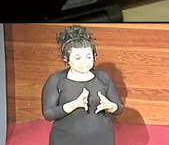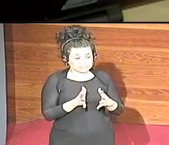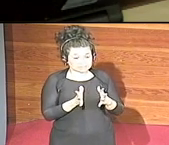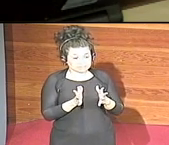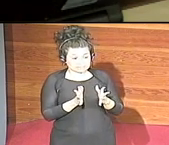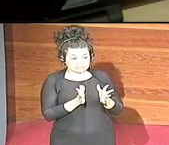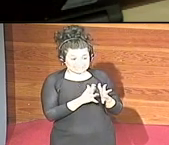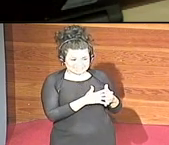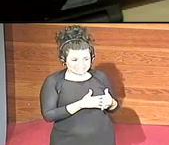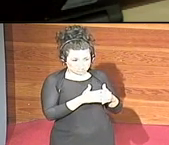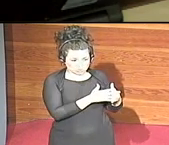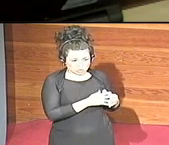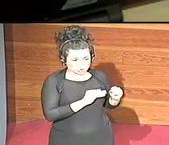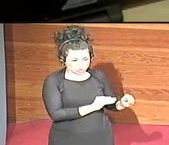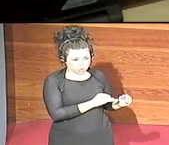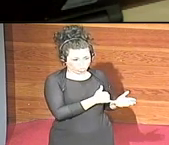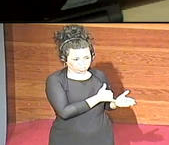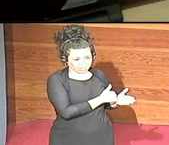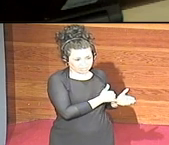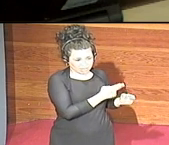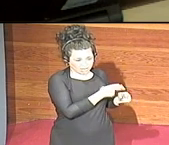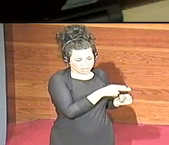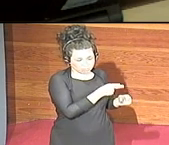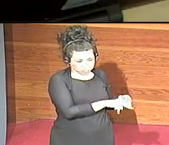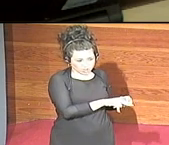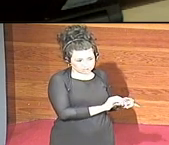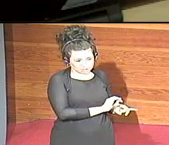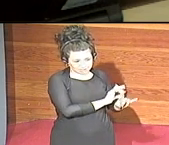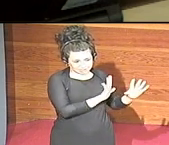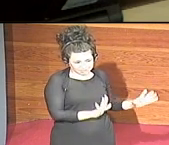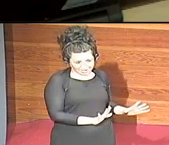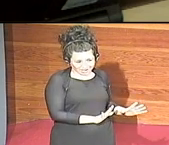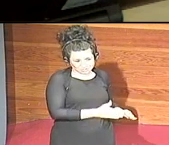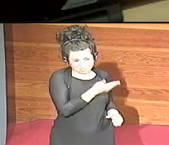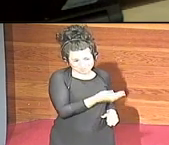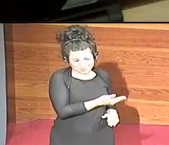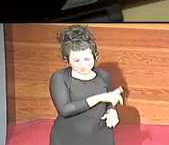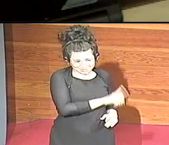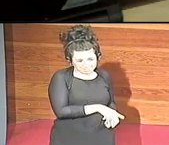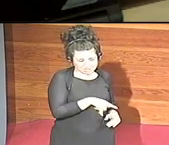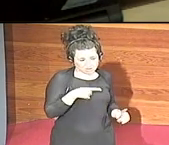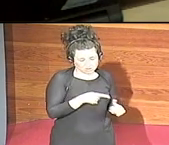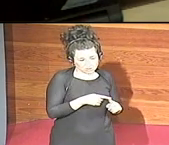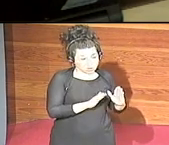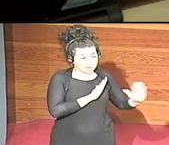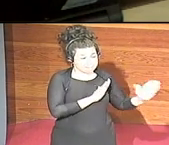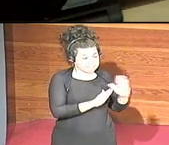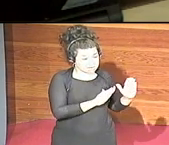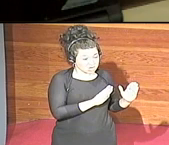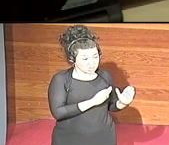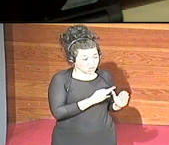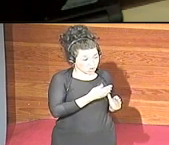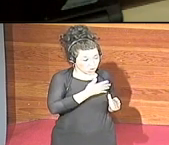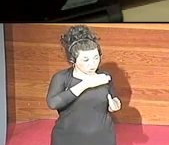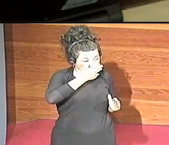política en Estados Unidos ha jugado un papel importantísimo, tanto el periodo Trump como